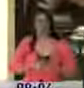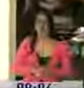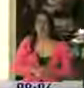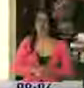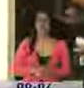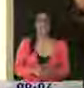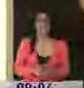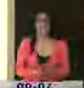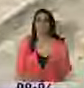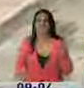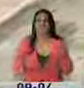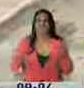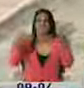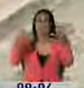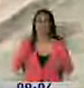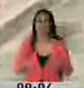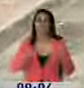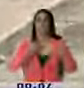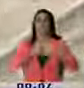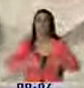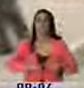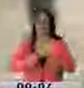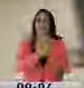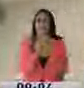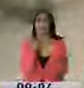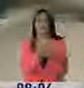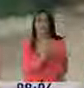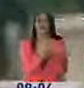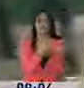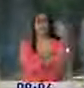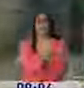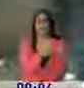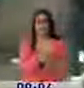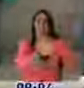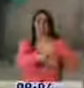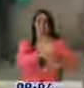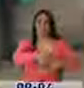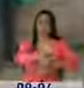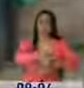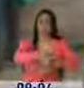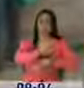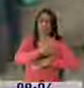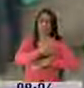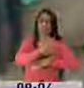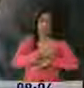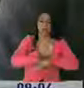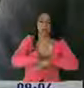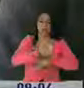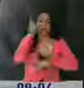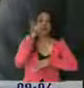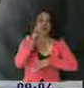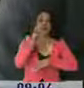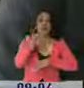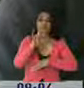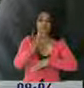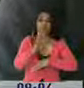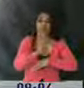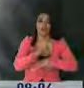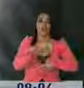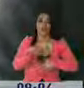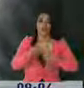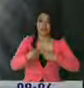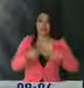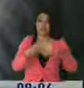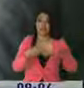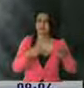hasta oficializarlo, se seguirá emitiendo en la misma dirección, es decir, en la calle Roca y Reina Victoria. Específicamente acá en Quito